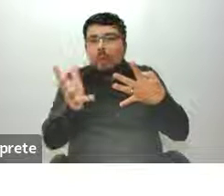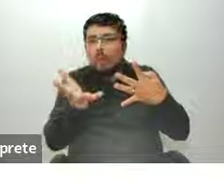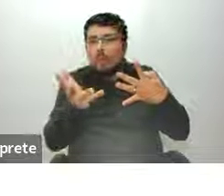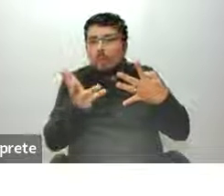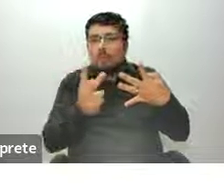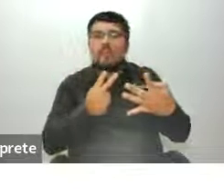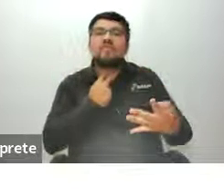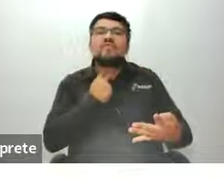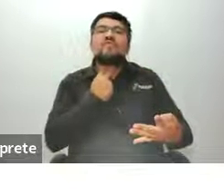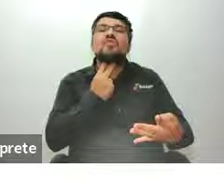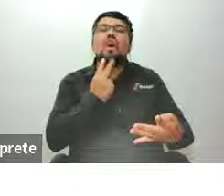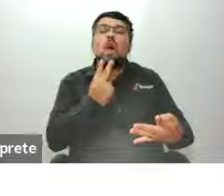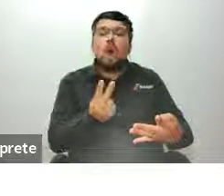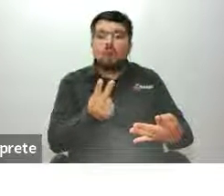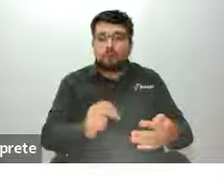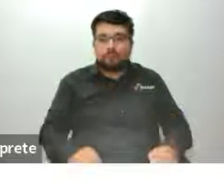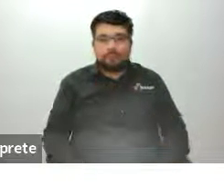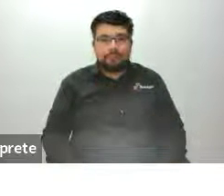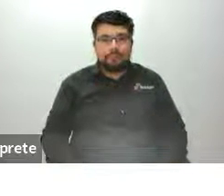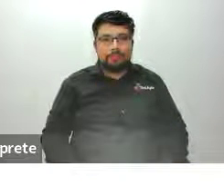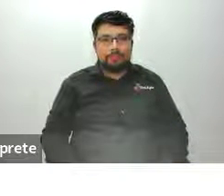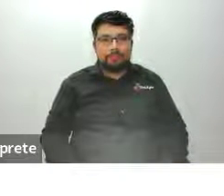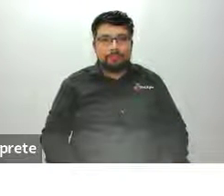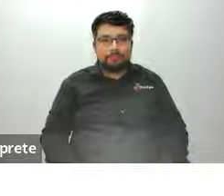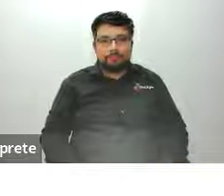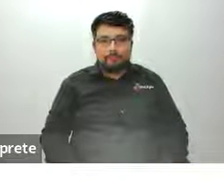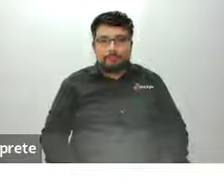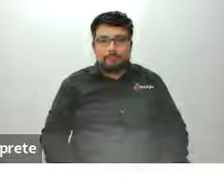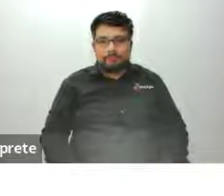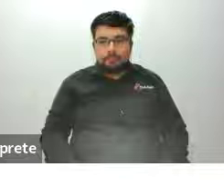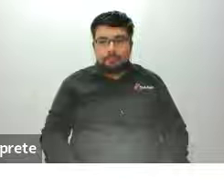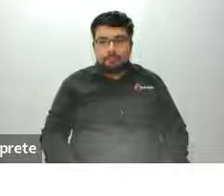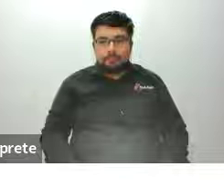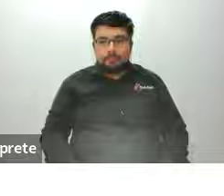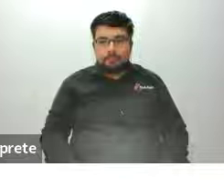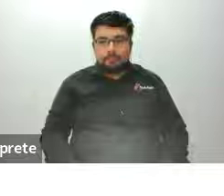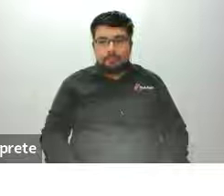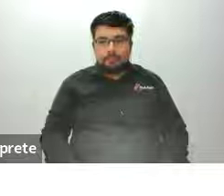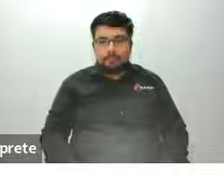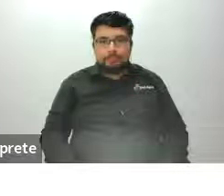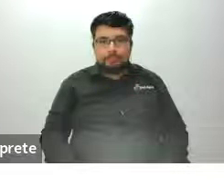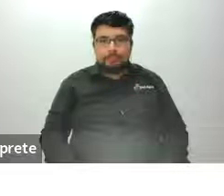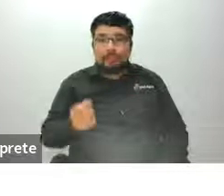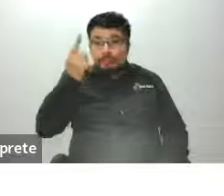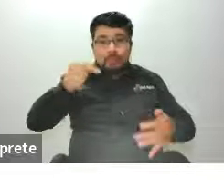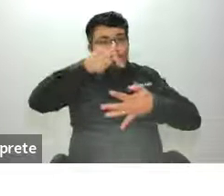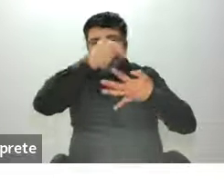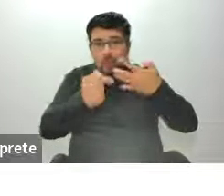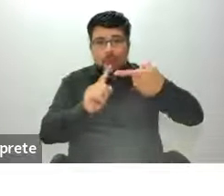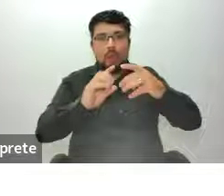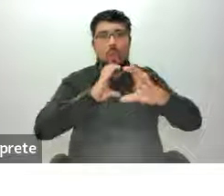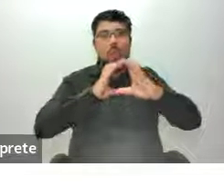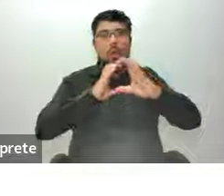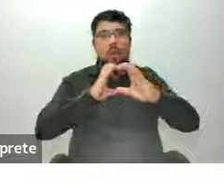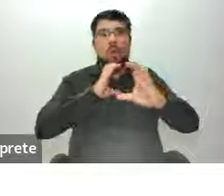aparato fonoarticulatorio. Entonces, todo esto, comunicación, lenguaje, lengua y